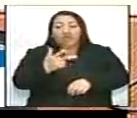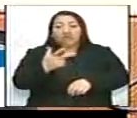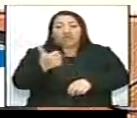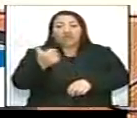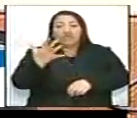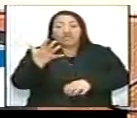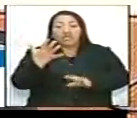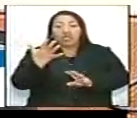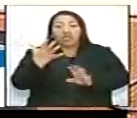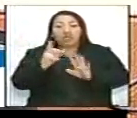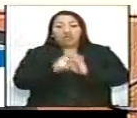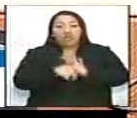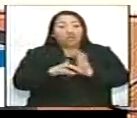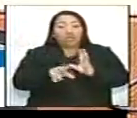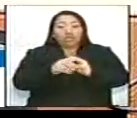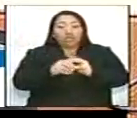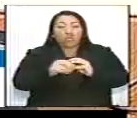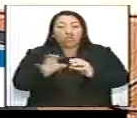minutos para que todo